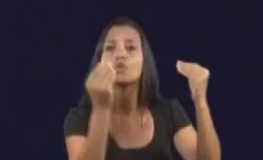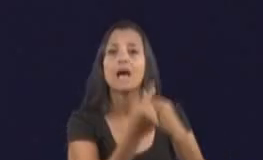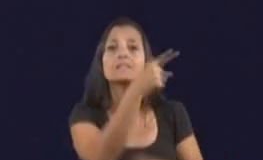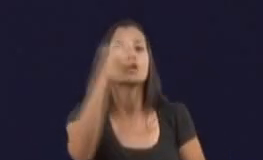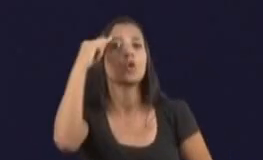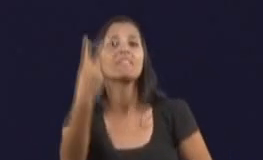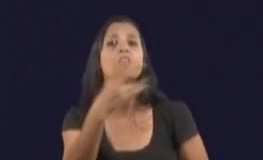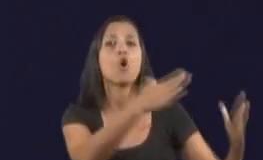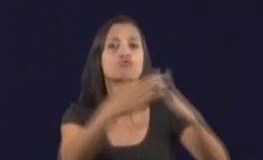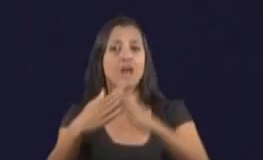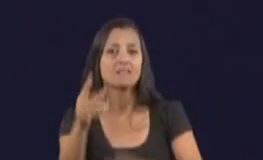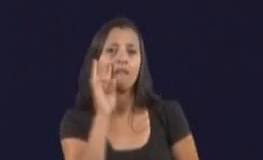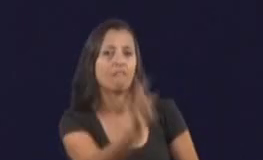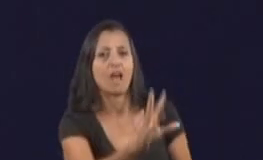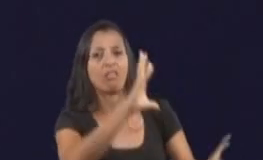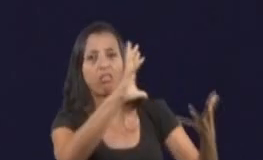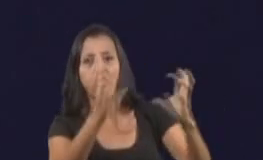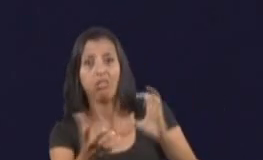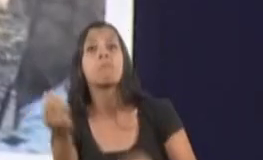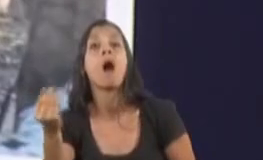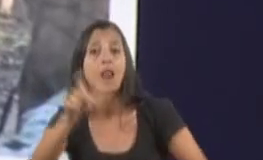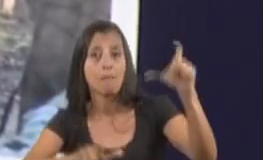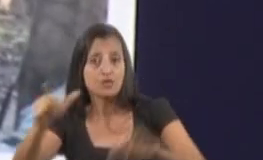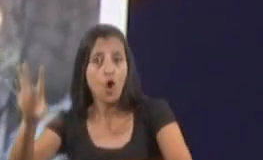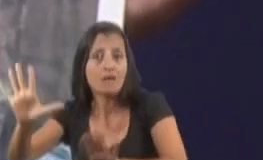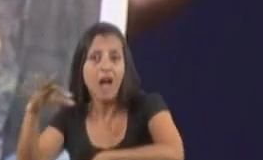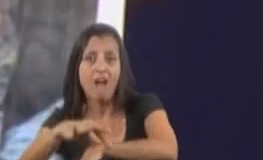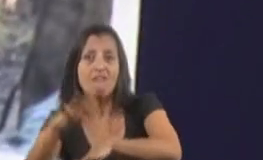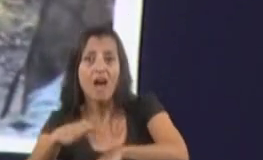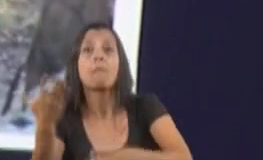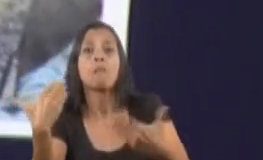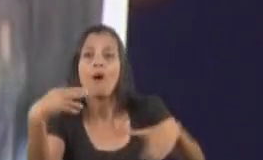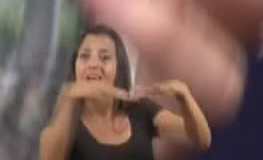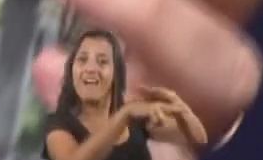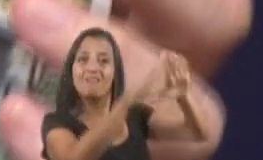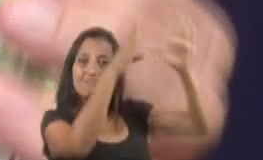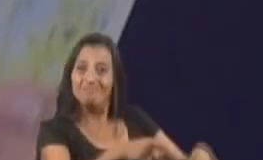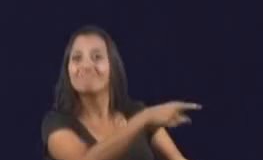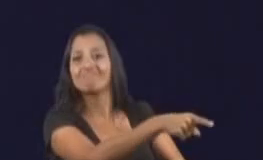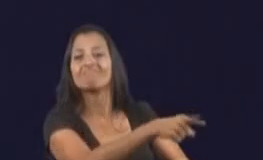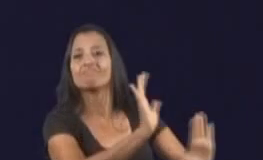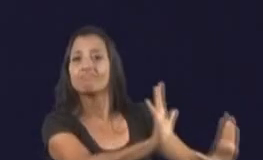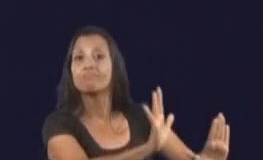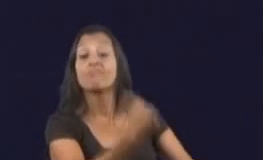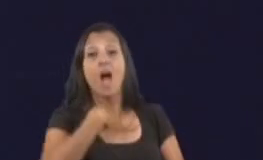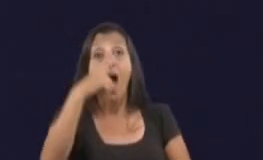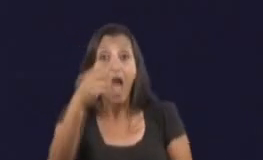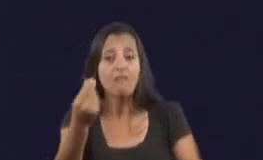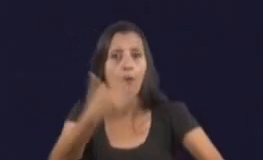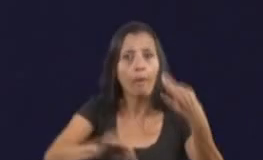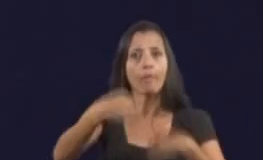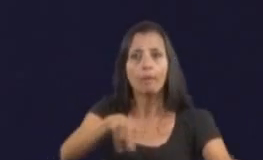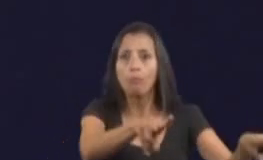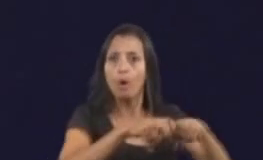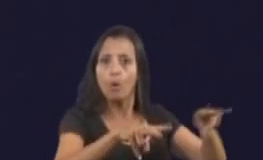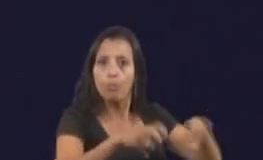192 viviendas que eran para que enfermos de lepra puedan recuperarse. Bueno, estas propiedades,